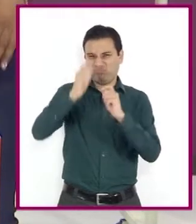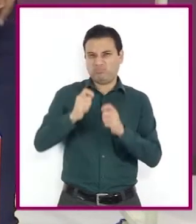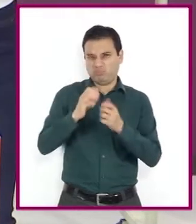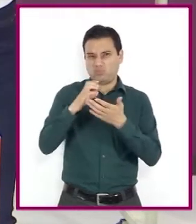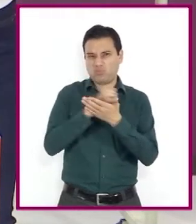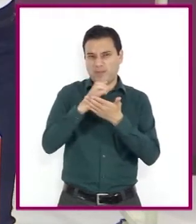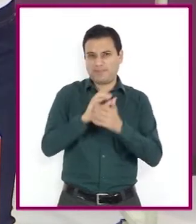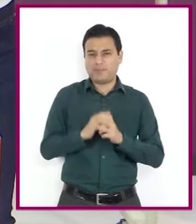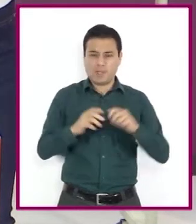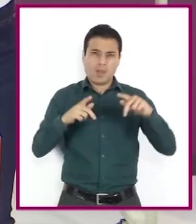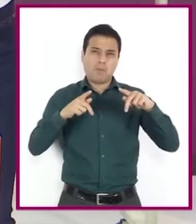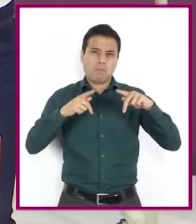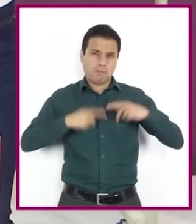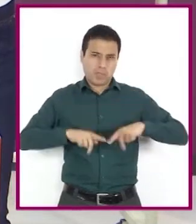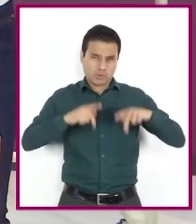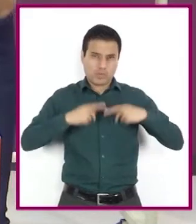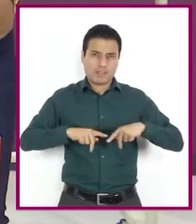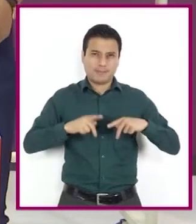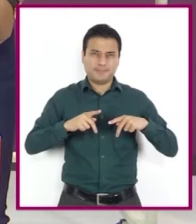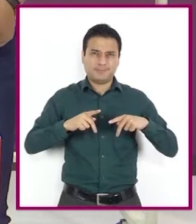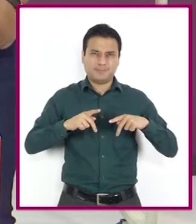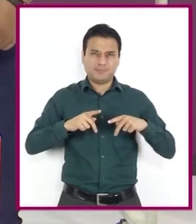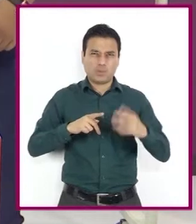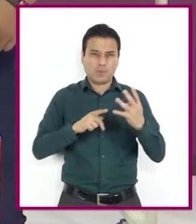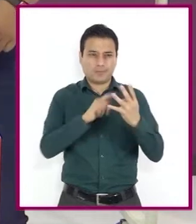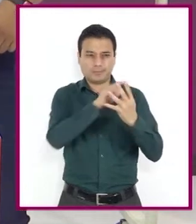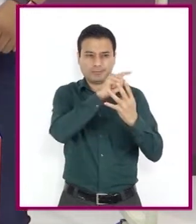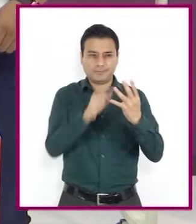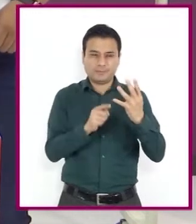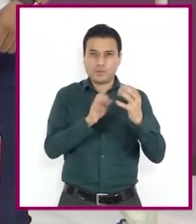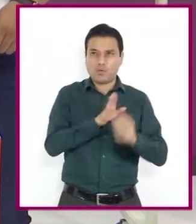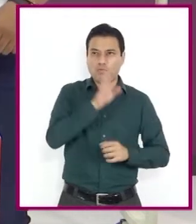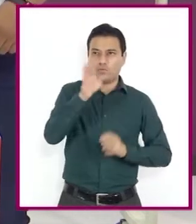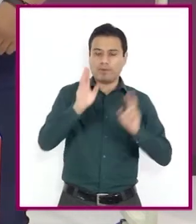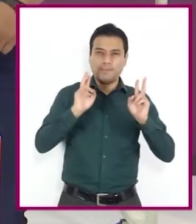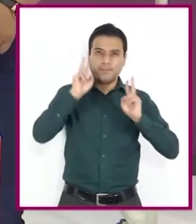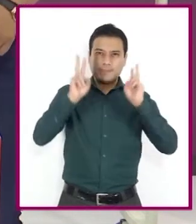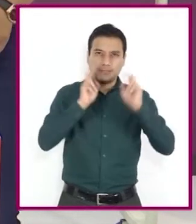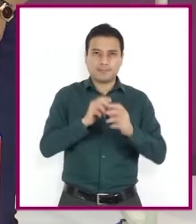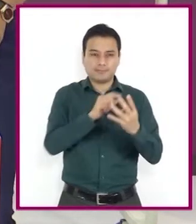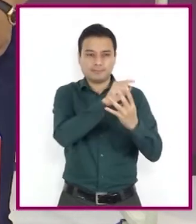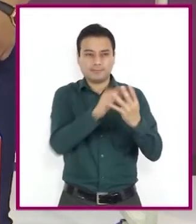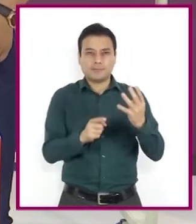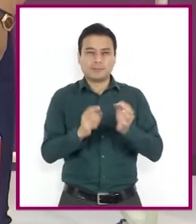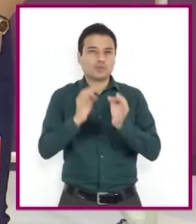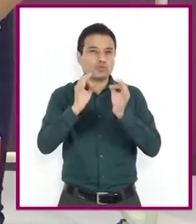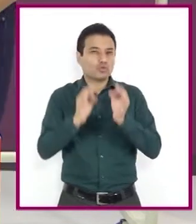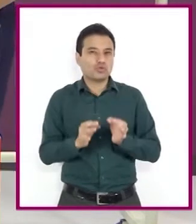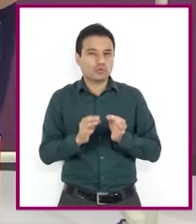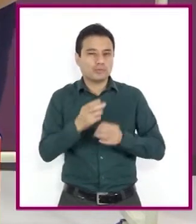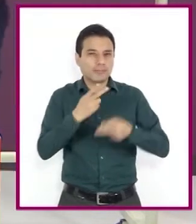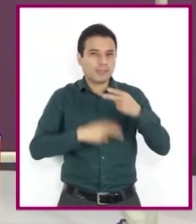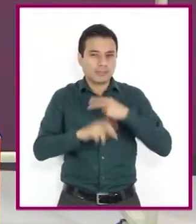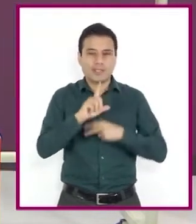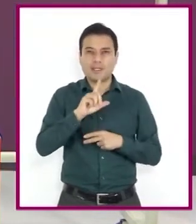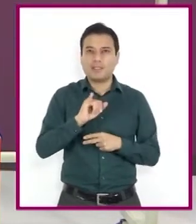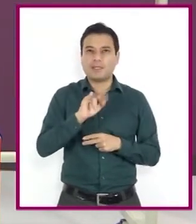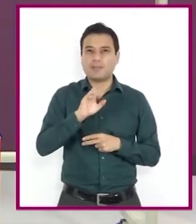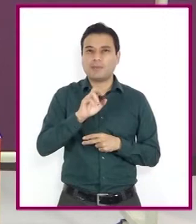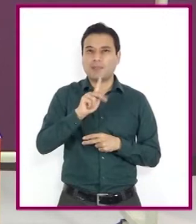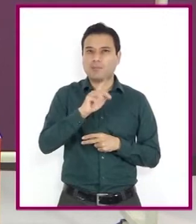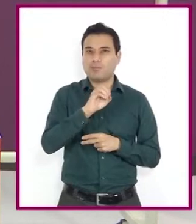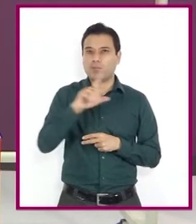mundial, también conocido como el Cuarteto de Liverpool. Muy bien, los Beatles. ¿Le ayudo,